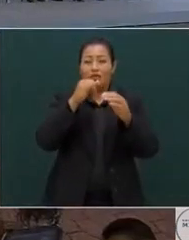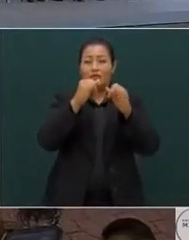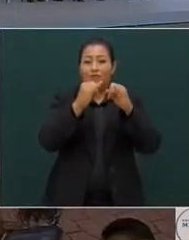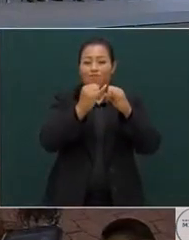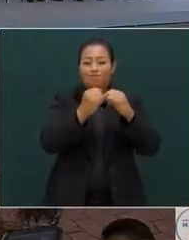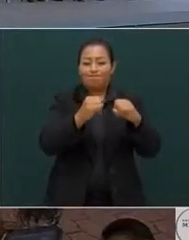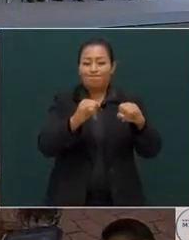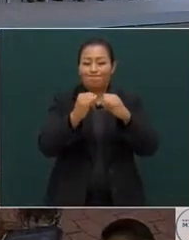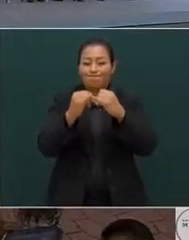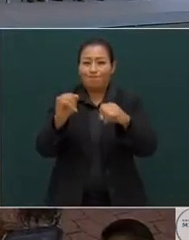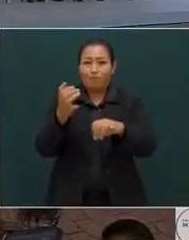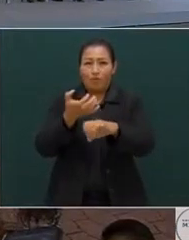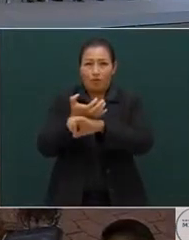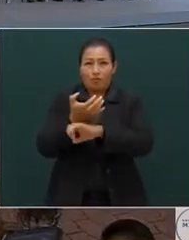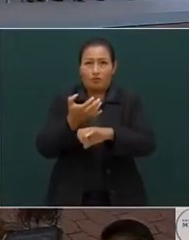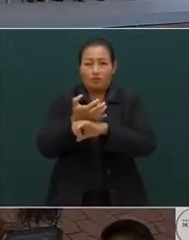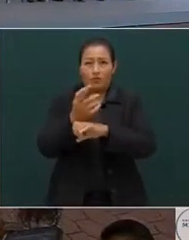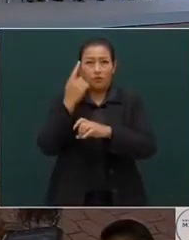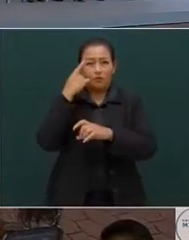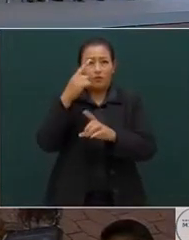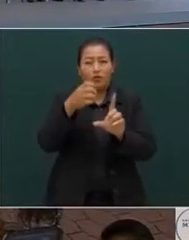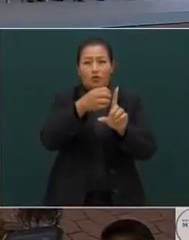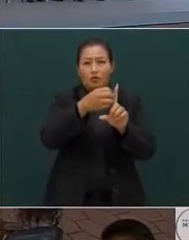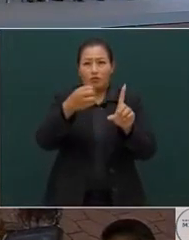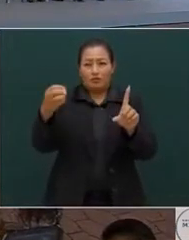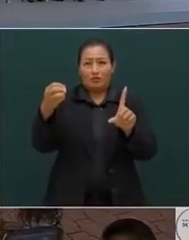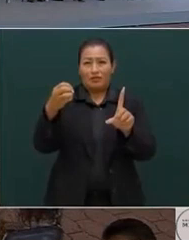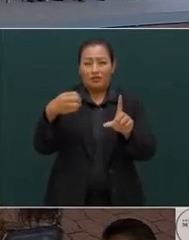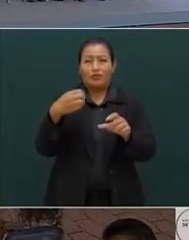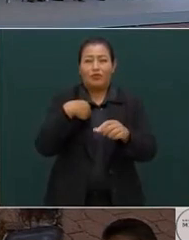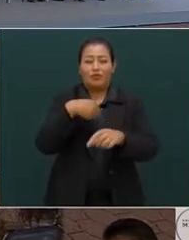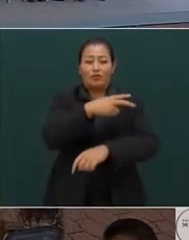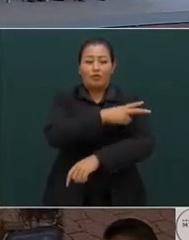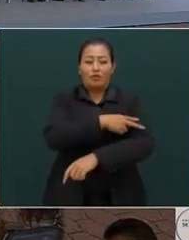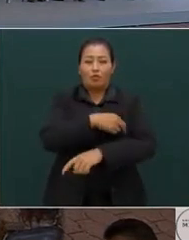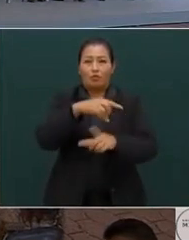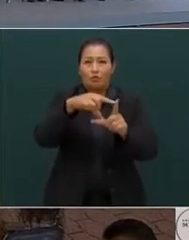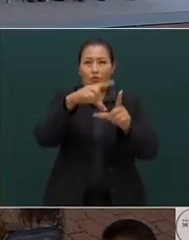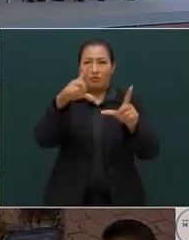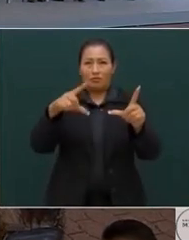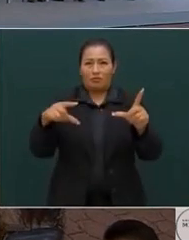Estado de conformidad a la organización de la Guardia Nacional.